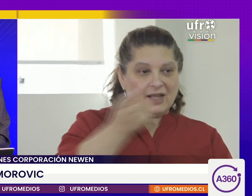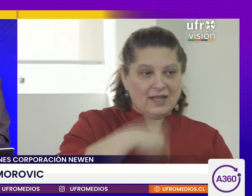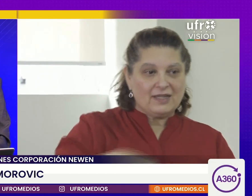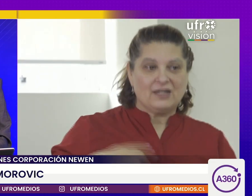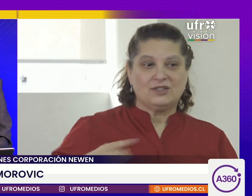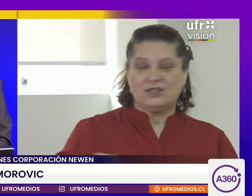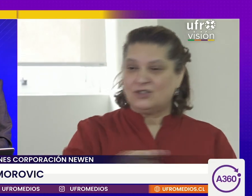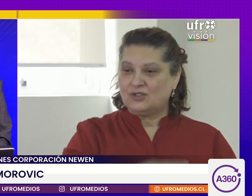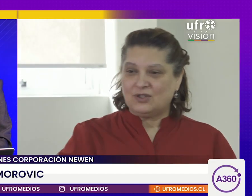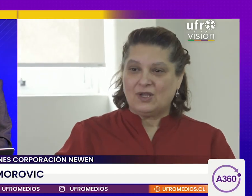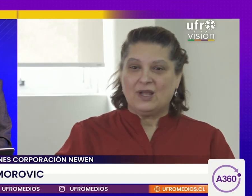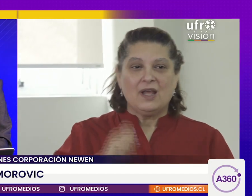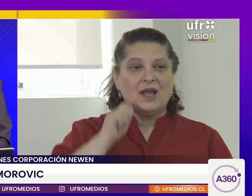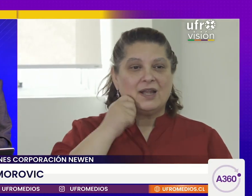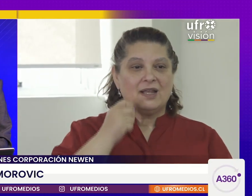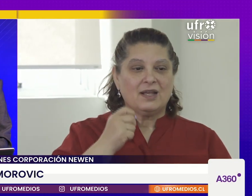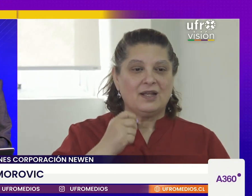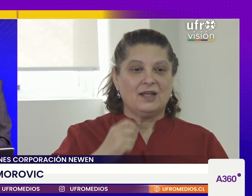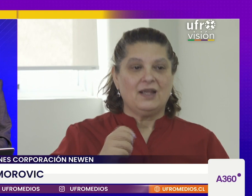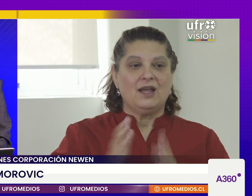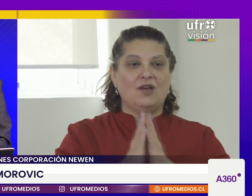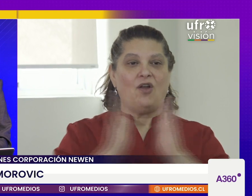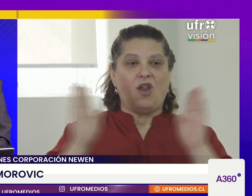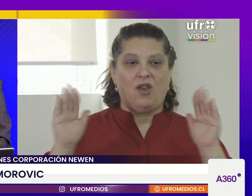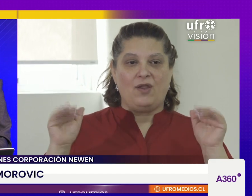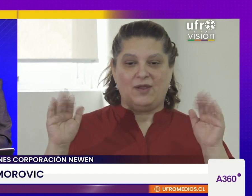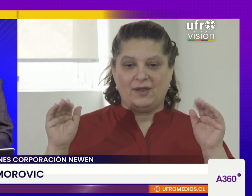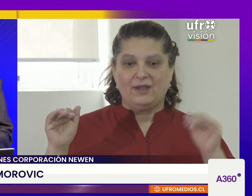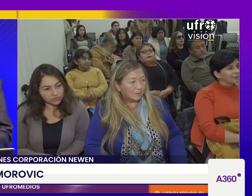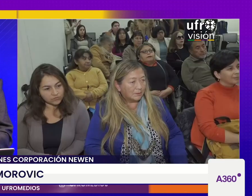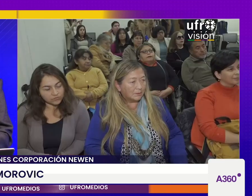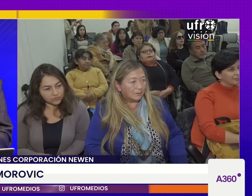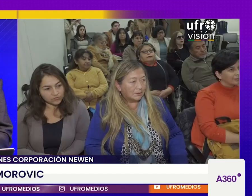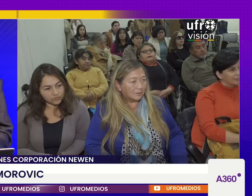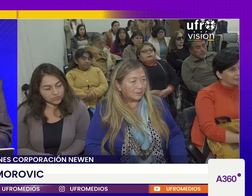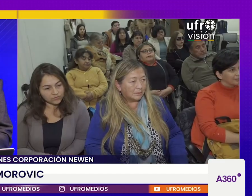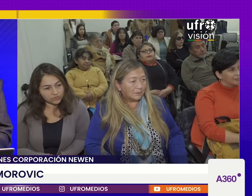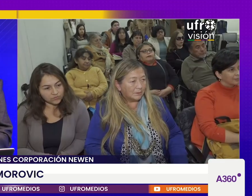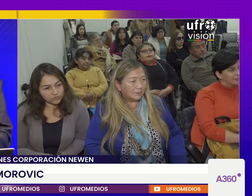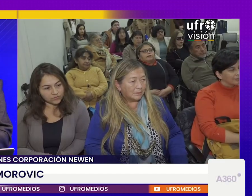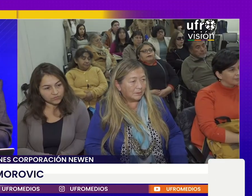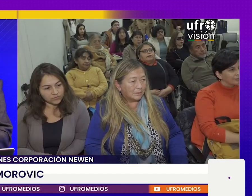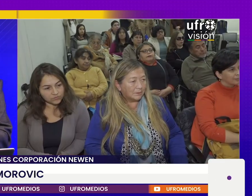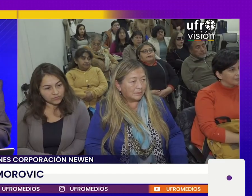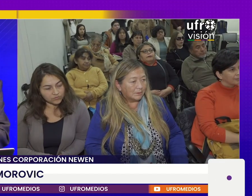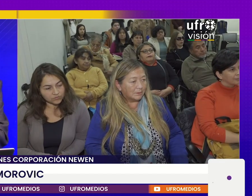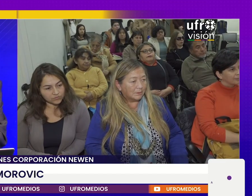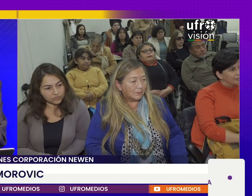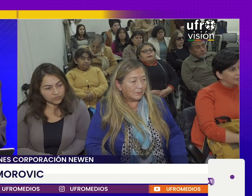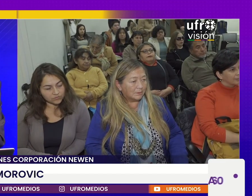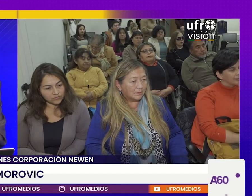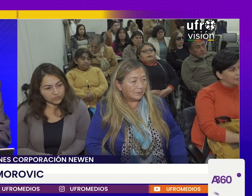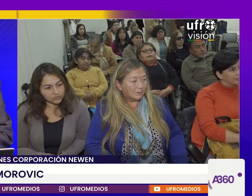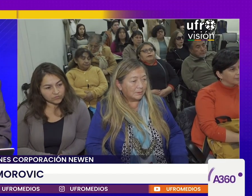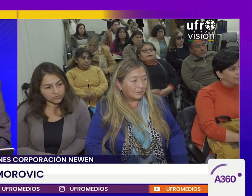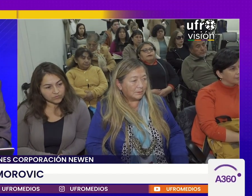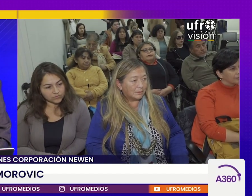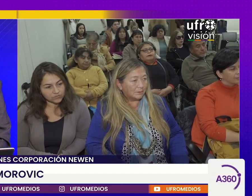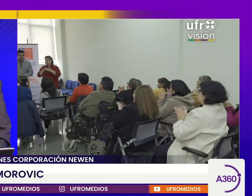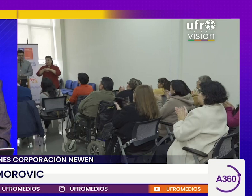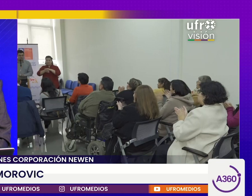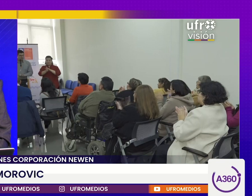Cecilia, en ese aspecto, ¿cuál es lo prioritario de ustedes? ¿Terminar con ese asistencialismo que usted plantea?